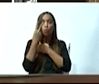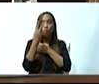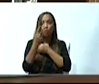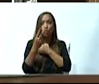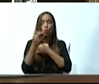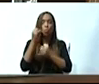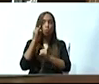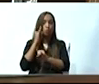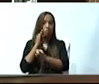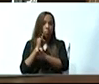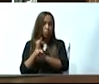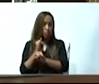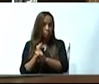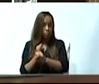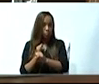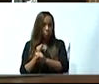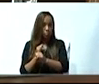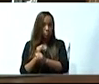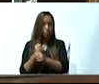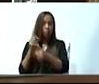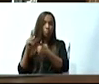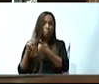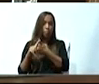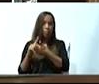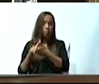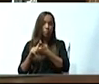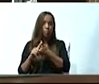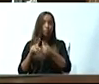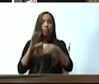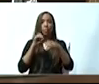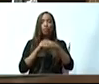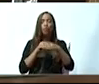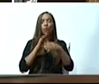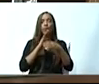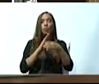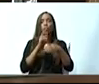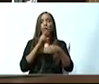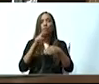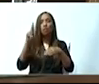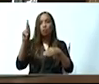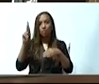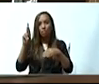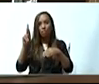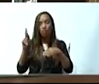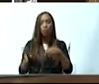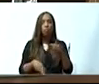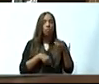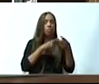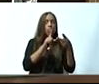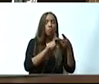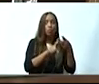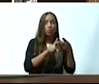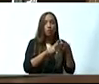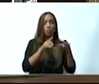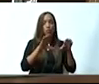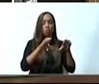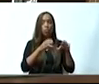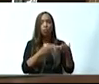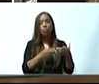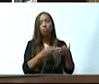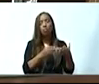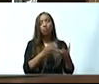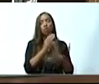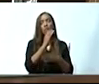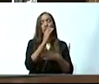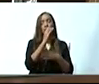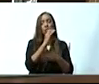Dominicano. La una es la Fiduciaria Banreserva y la otra es la Corporación de Empresas Eléctricas Estatales, que tal y como